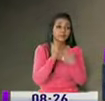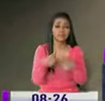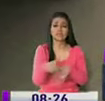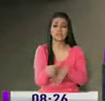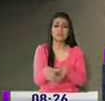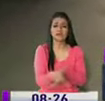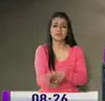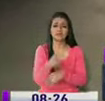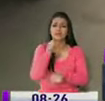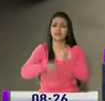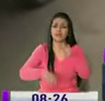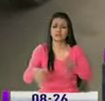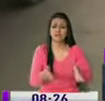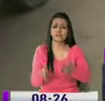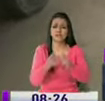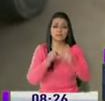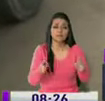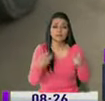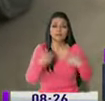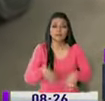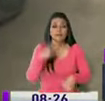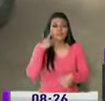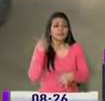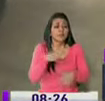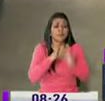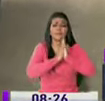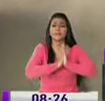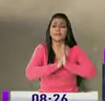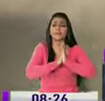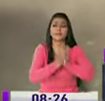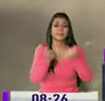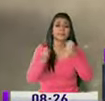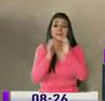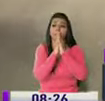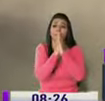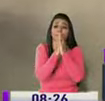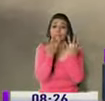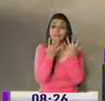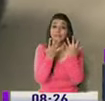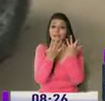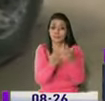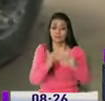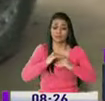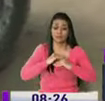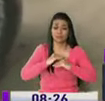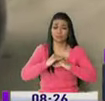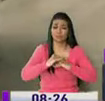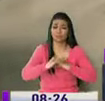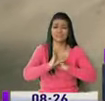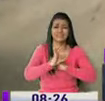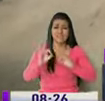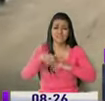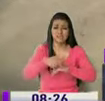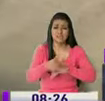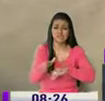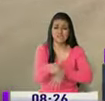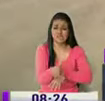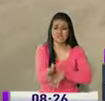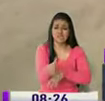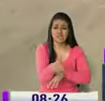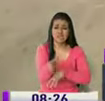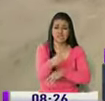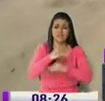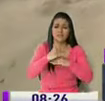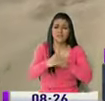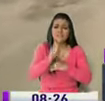es una obra que hemos anhelado por mucho tiempo, porque esta vía estuvo con un asfalto al frío